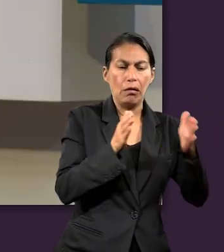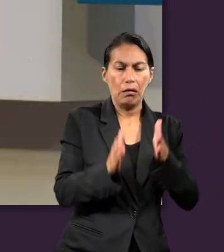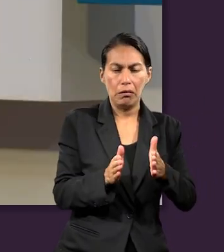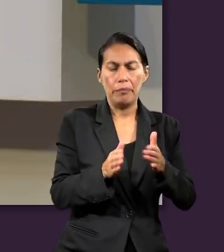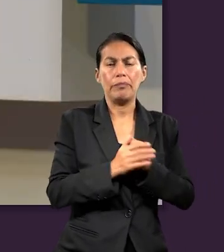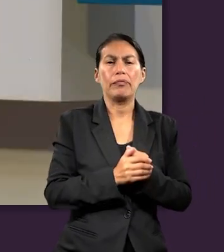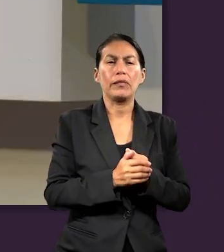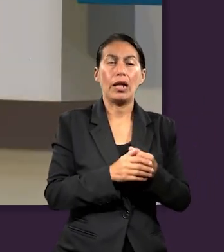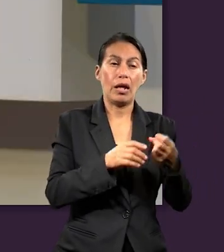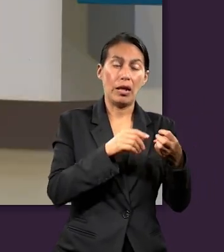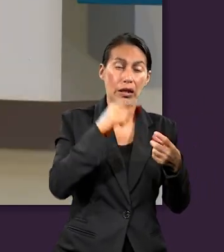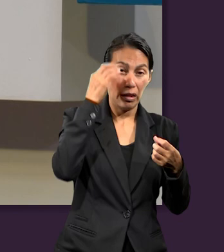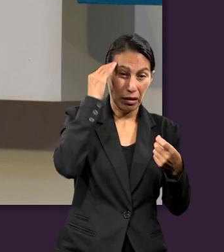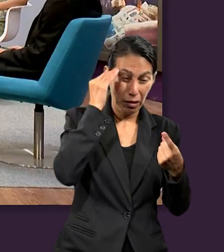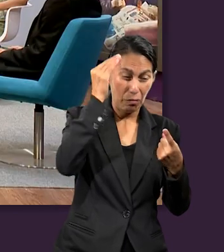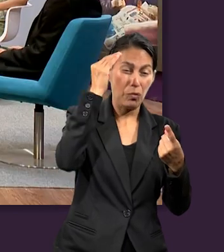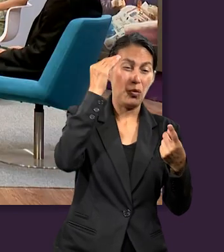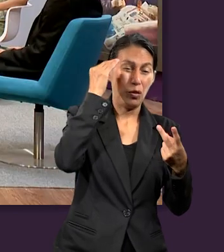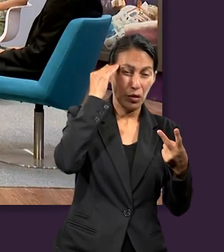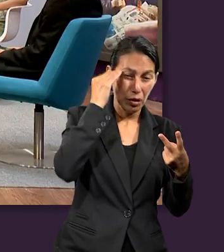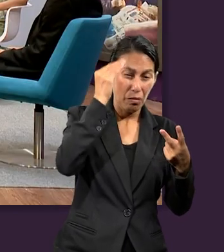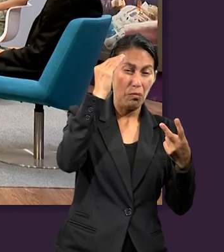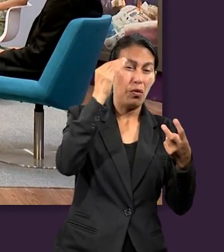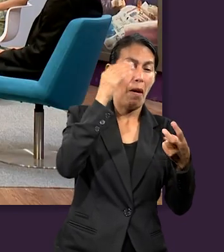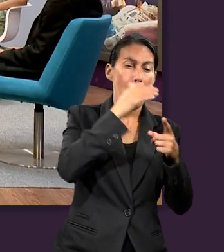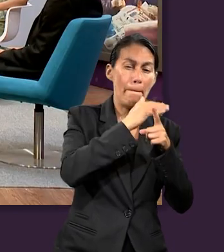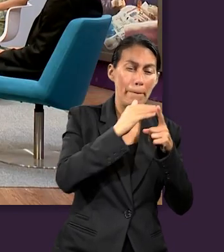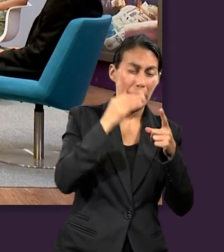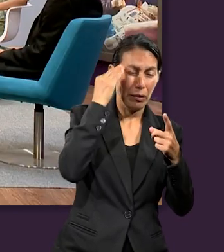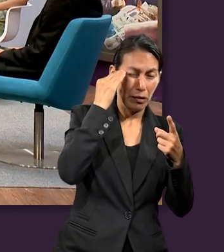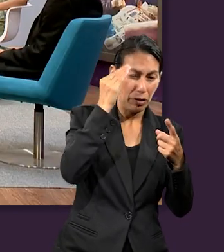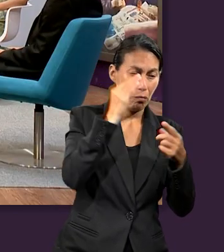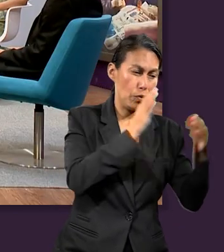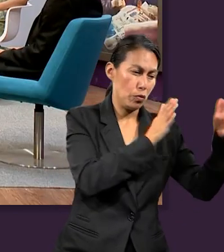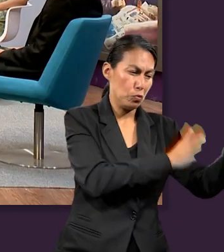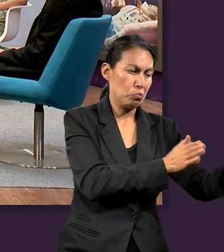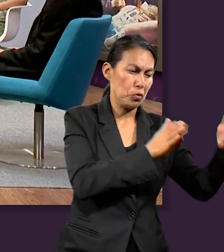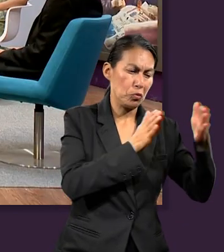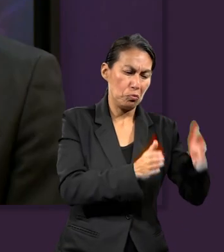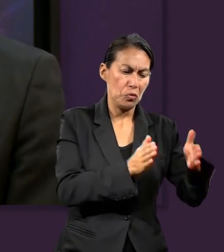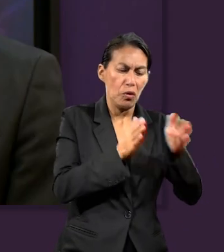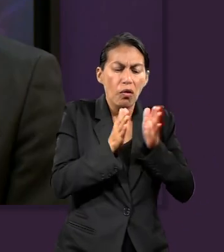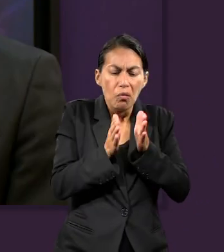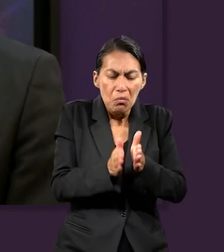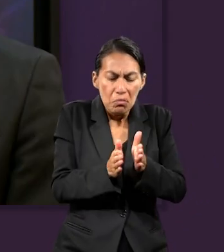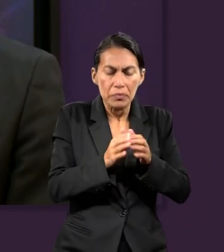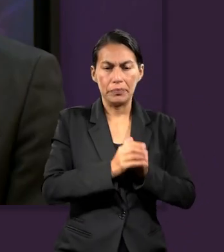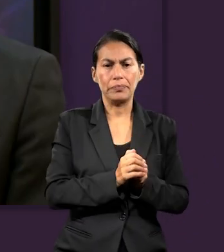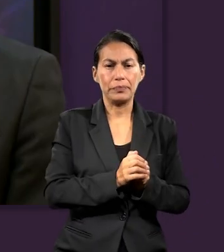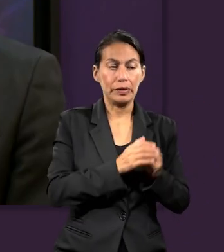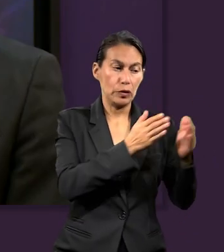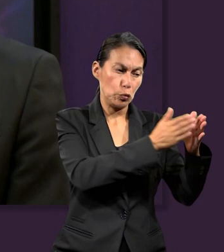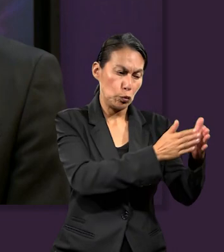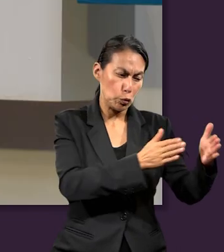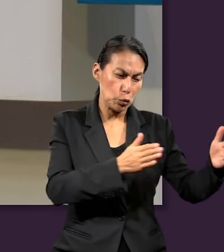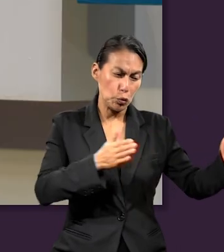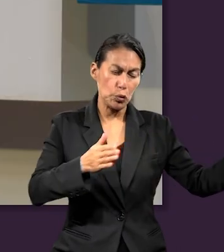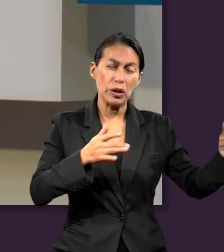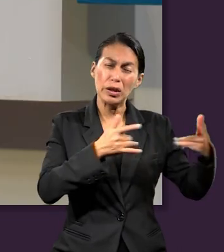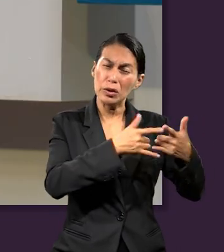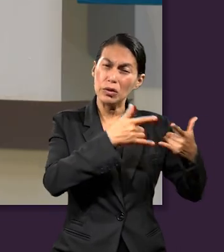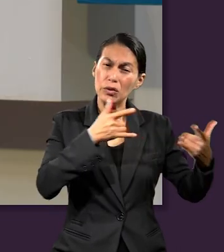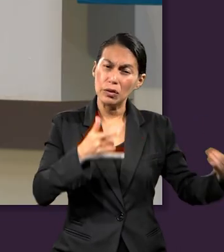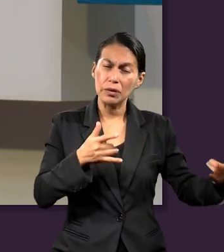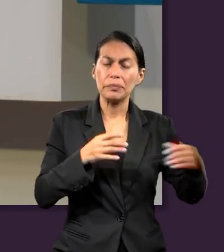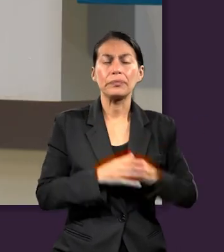tiempo otra forma como se menciona no bueno vemos que hay consistencia en la forma de Describir el periodo y en la historia